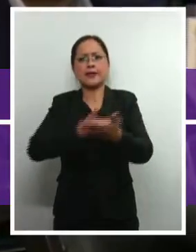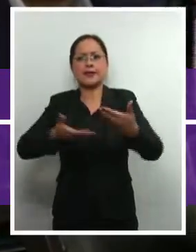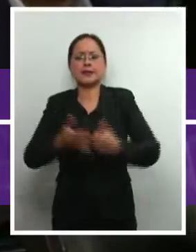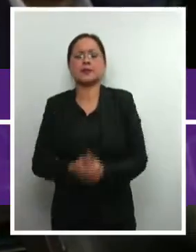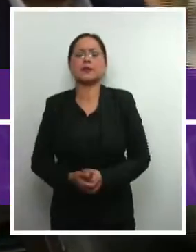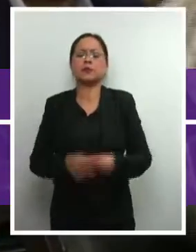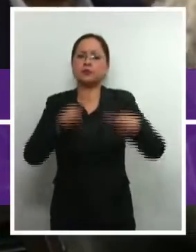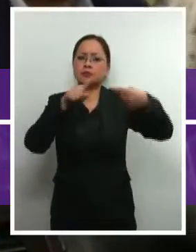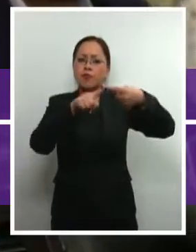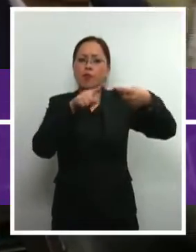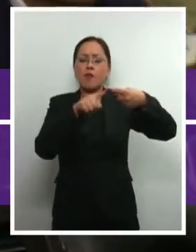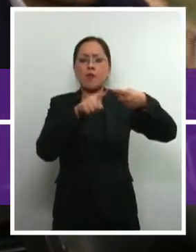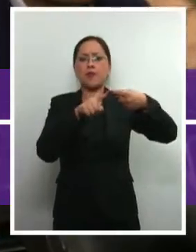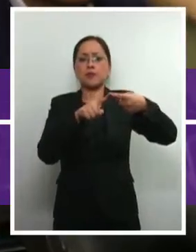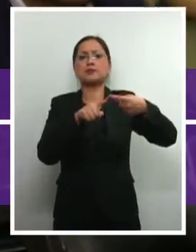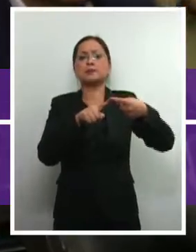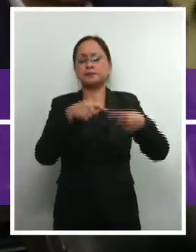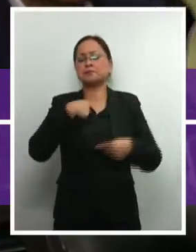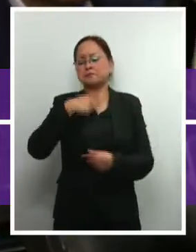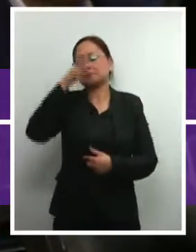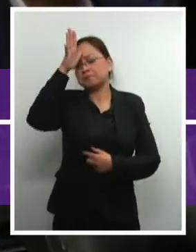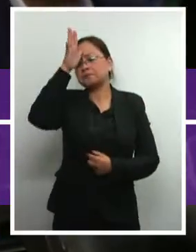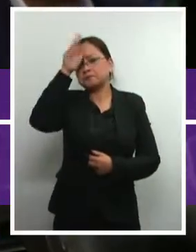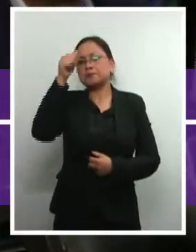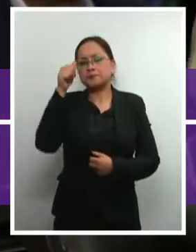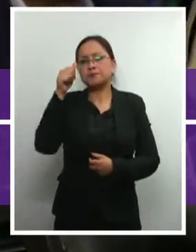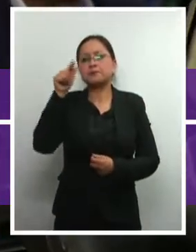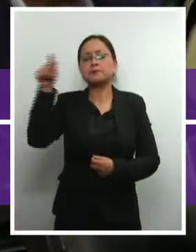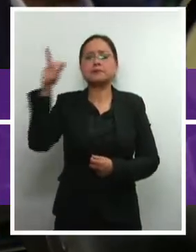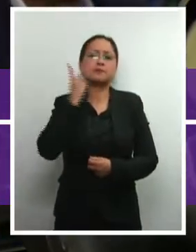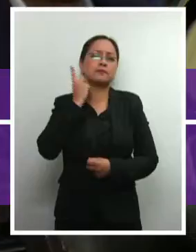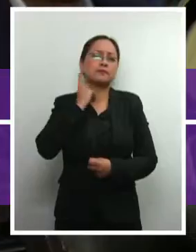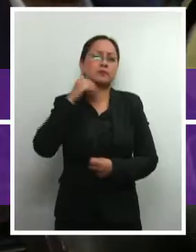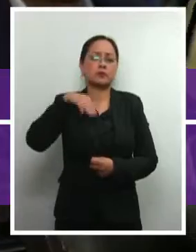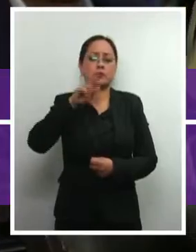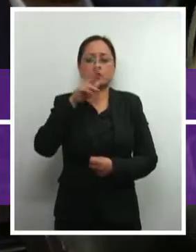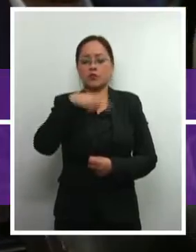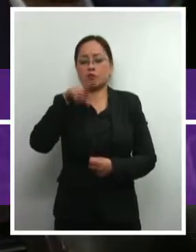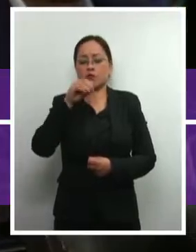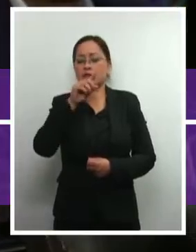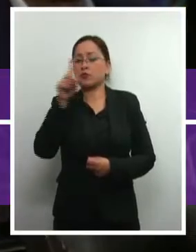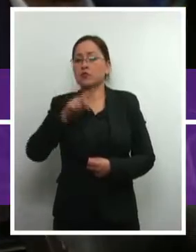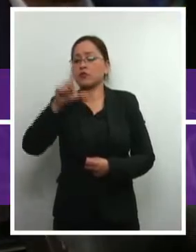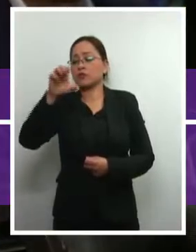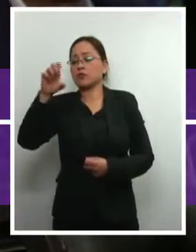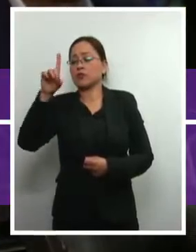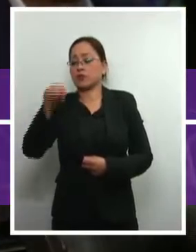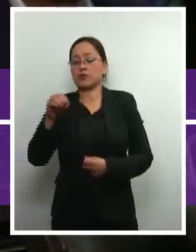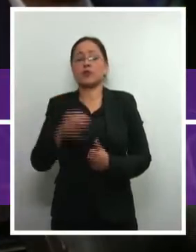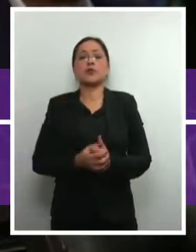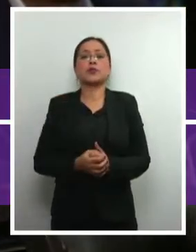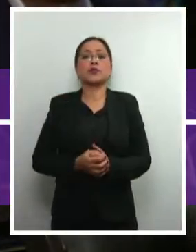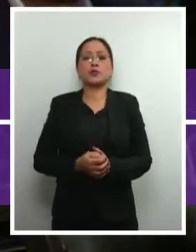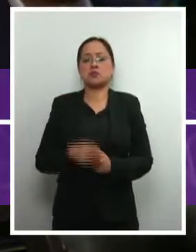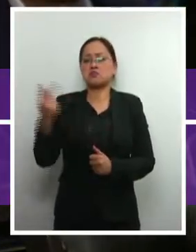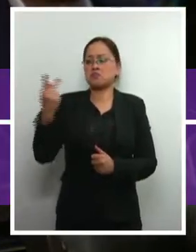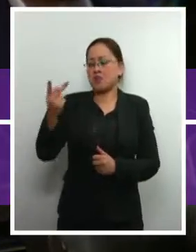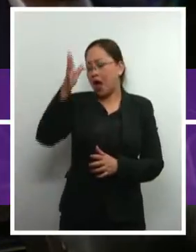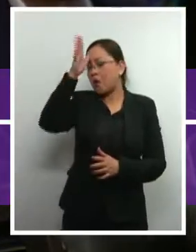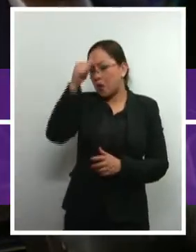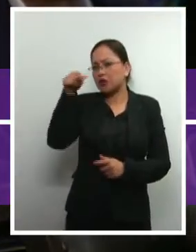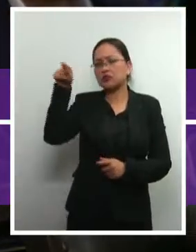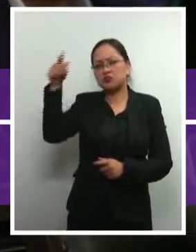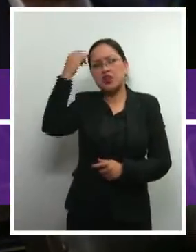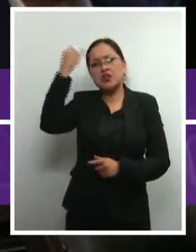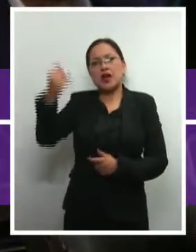Primero, concuerdo con lo dicho por el diputado Muñoz Ledo. Cada disposición